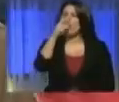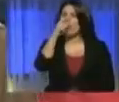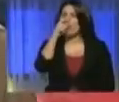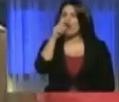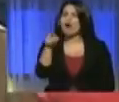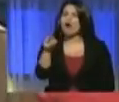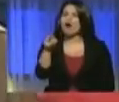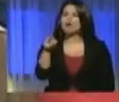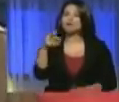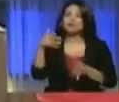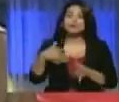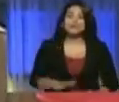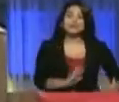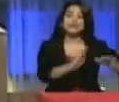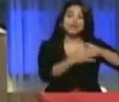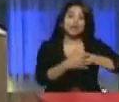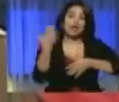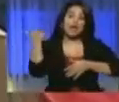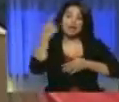¿Tú naciste en el 64?